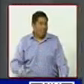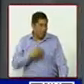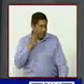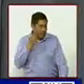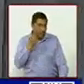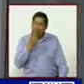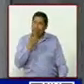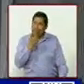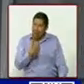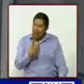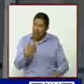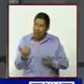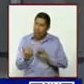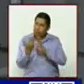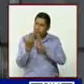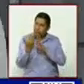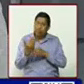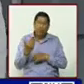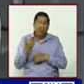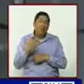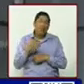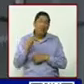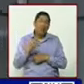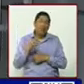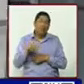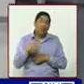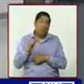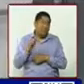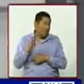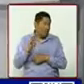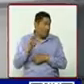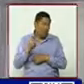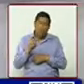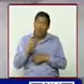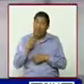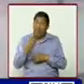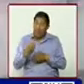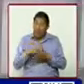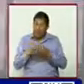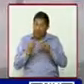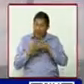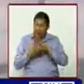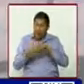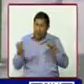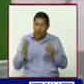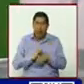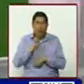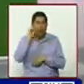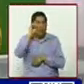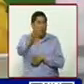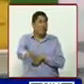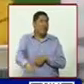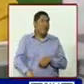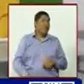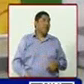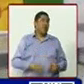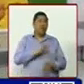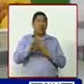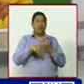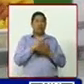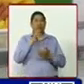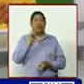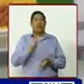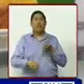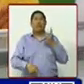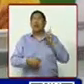Lindo encuentro con Pablo Cabanillas. Hay una anécdota que me contaba Gerard y te lo voy a manifestar y también sí. Se lo cuento a todos los amigos